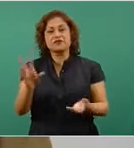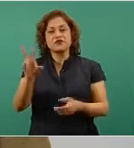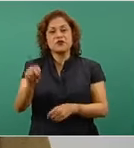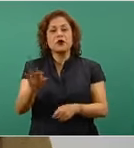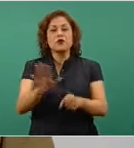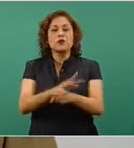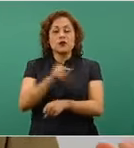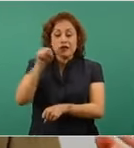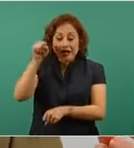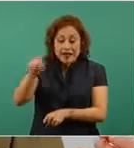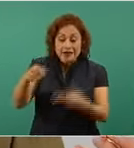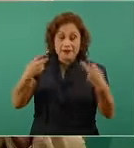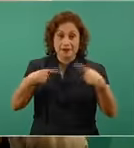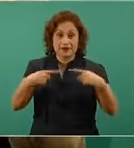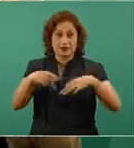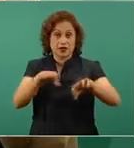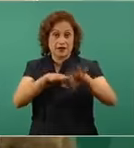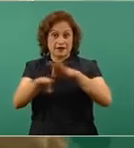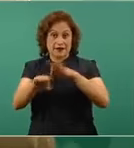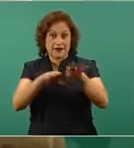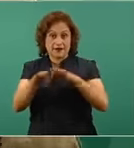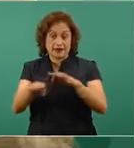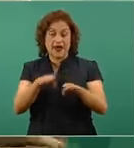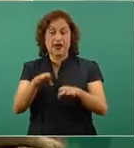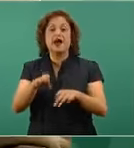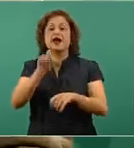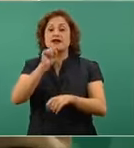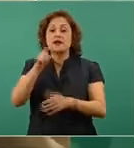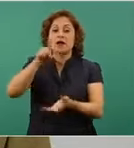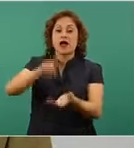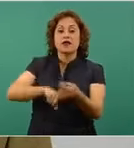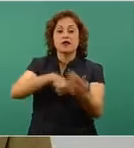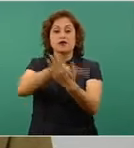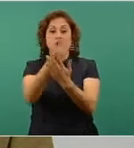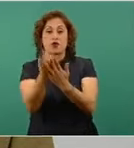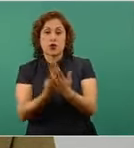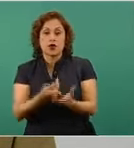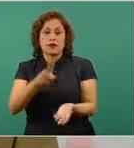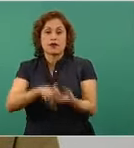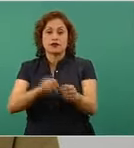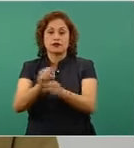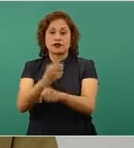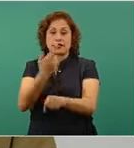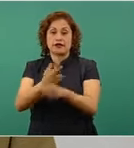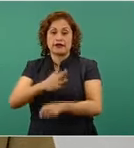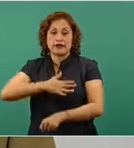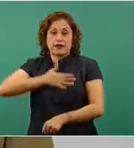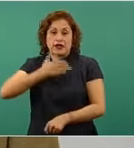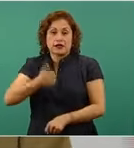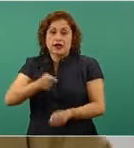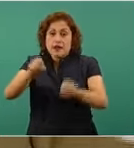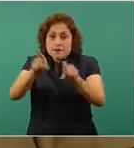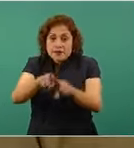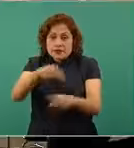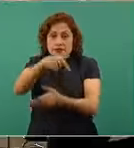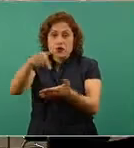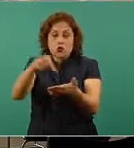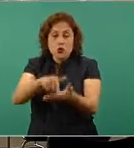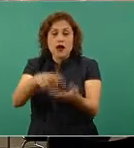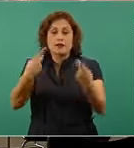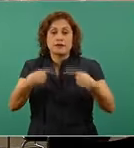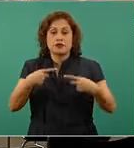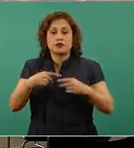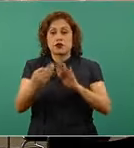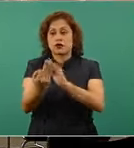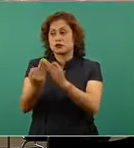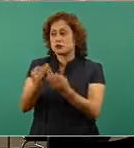personas que trabajan ahí y los diferentes programas de bienestar, pues muchos son gentes locales, ¿no? Tampoco es que estamos tratando de todas